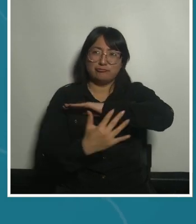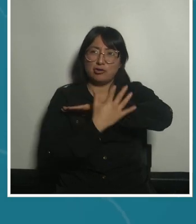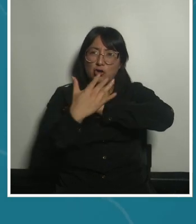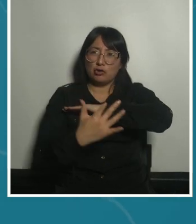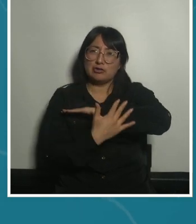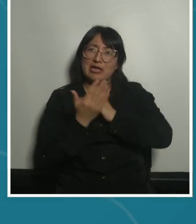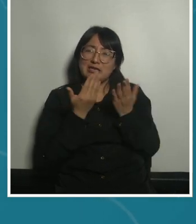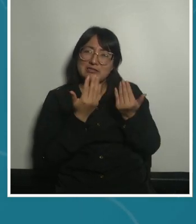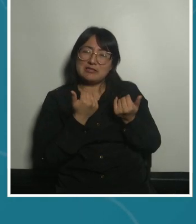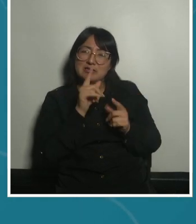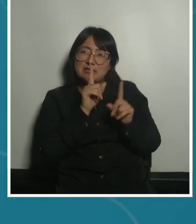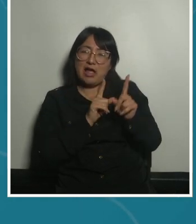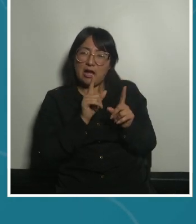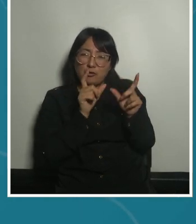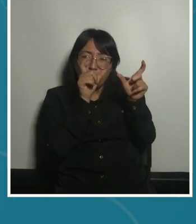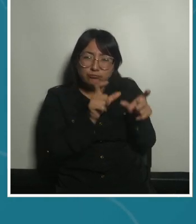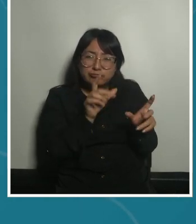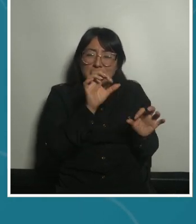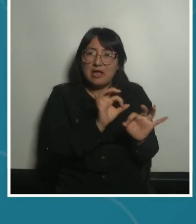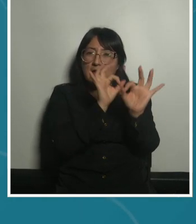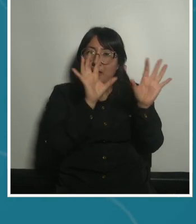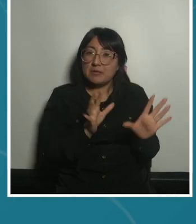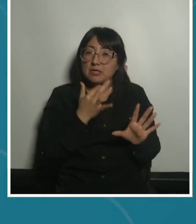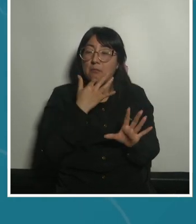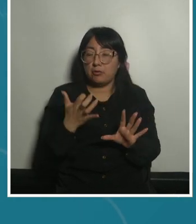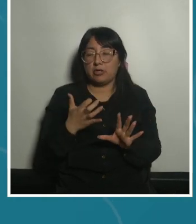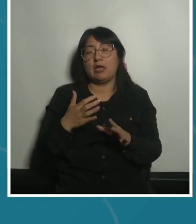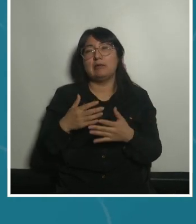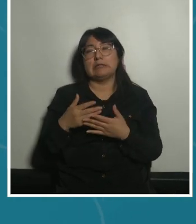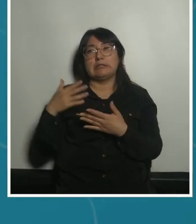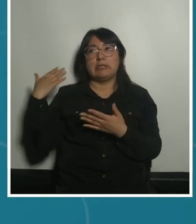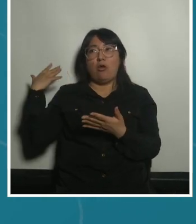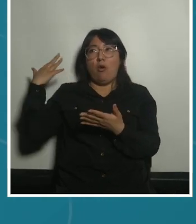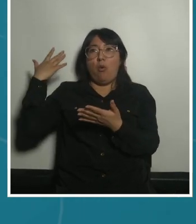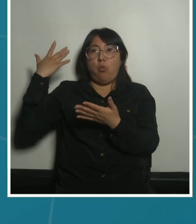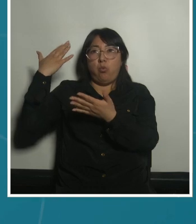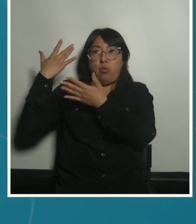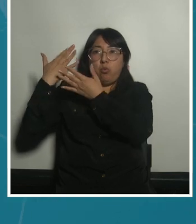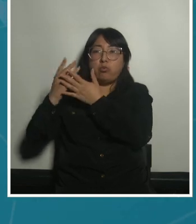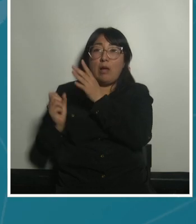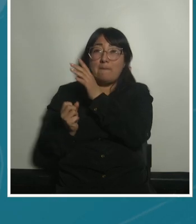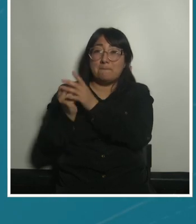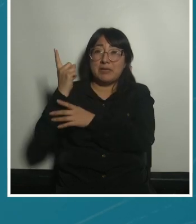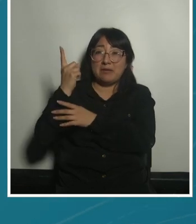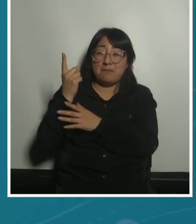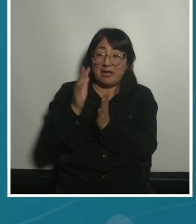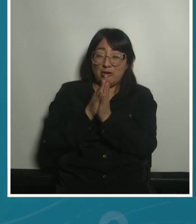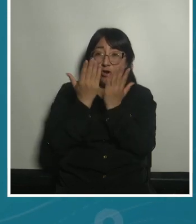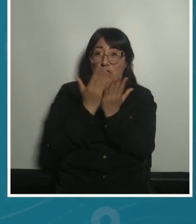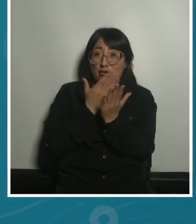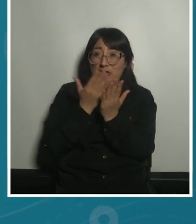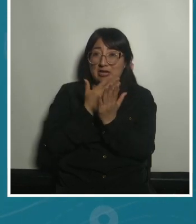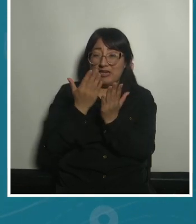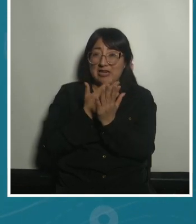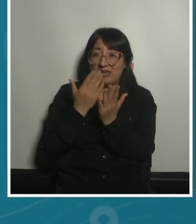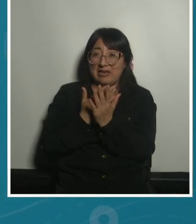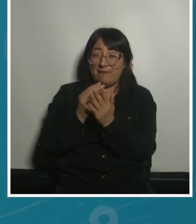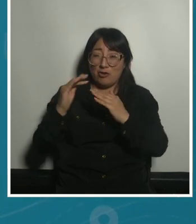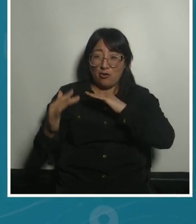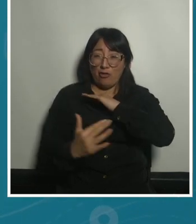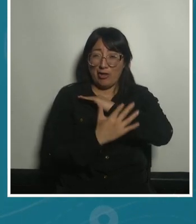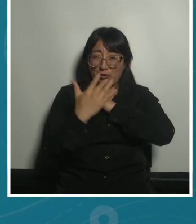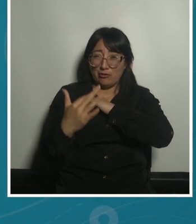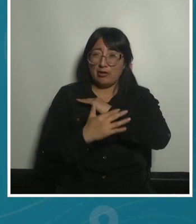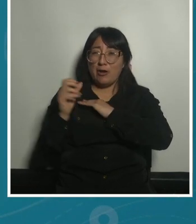especial? Porque llevamos décadas, desde la creación de los primeros libros de base de geomorfología costera, los